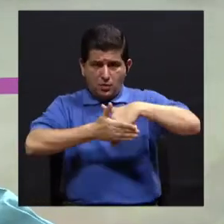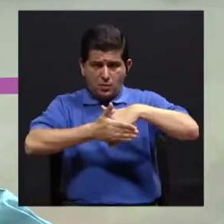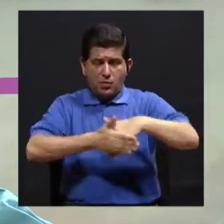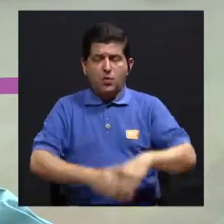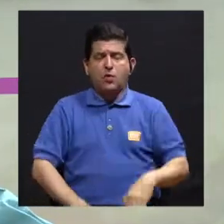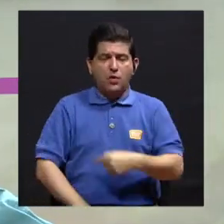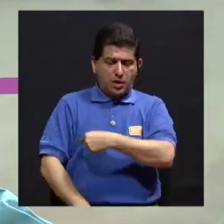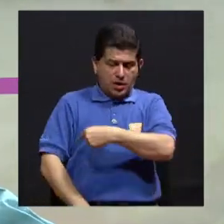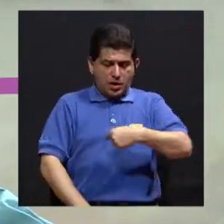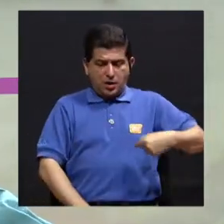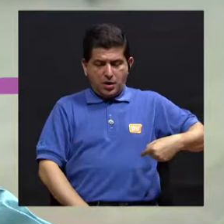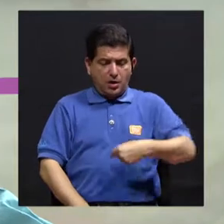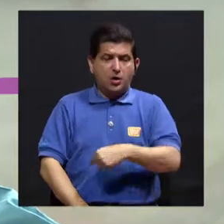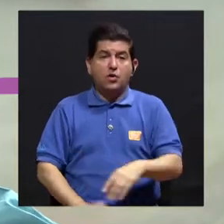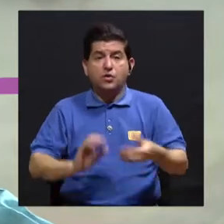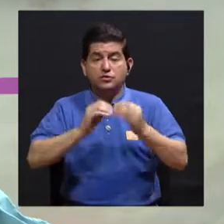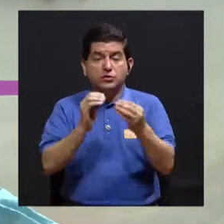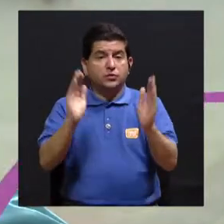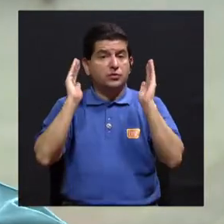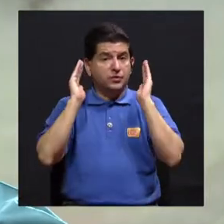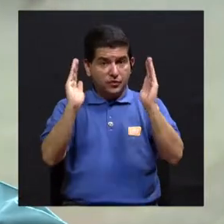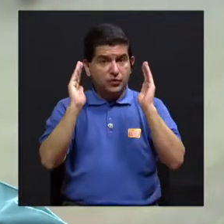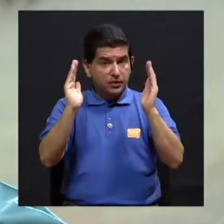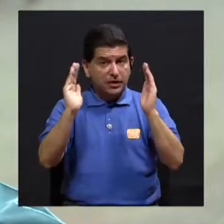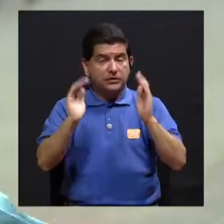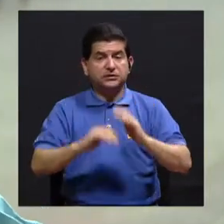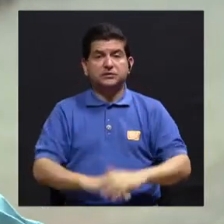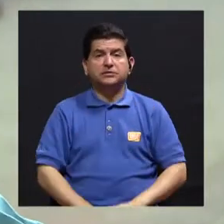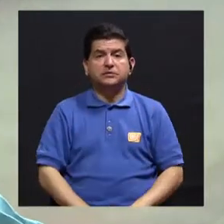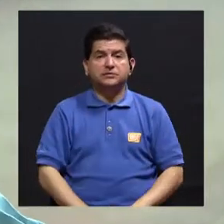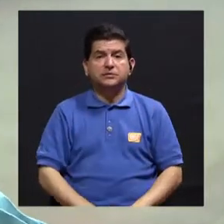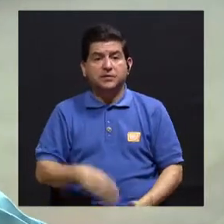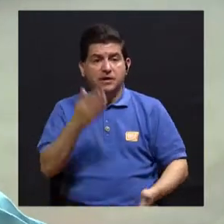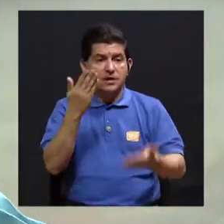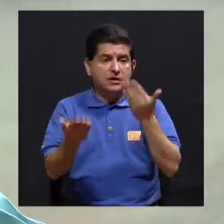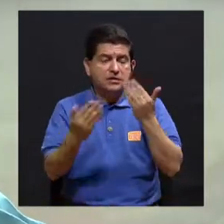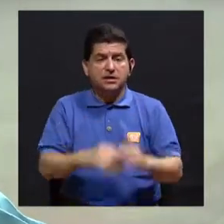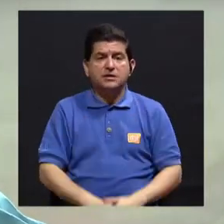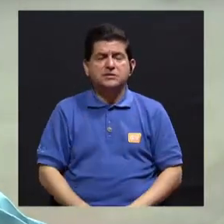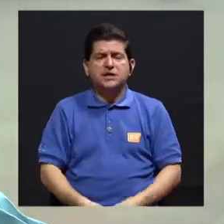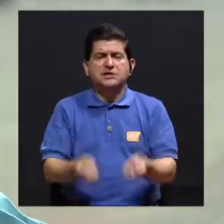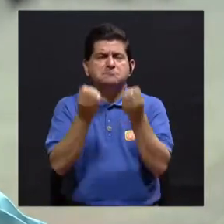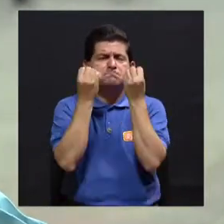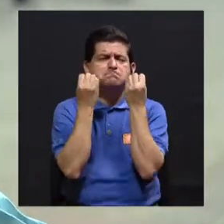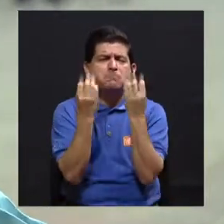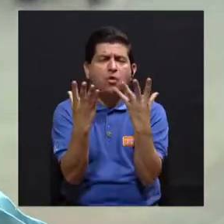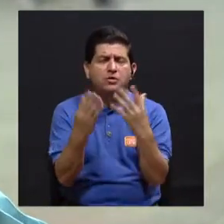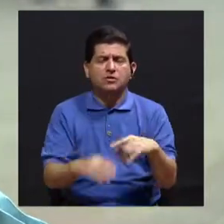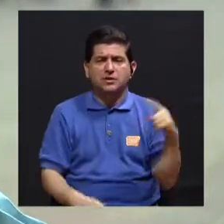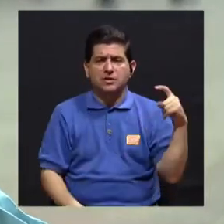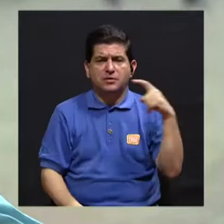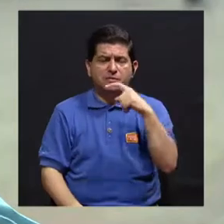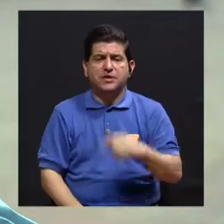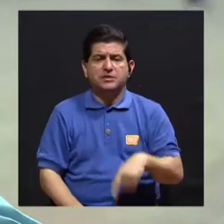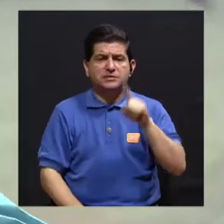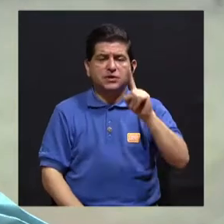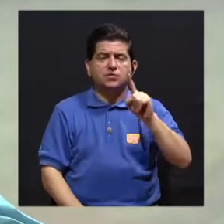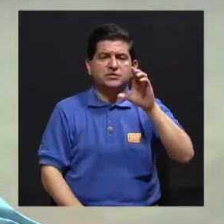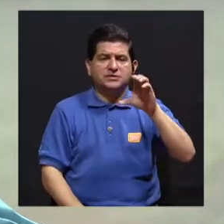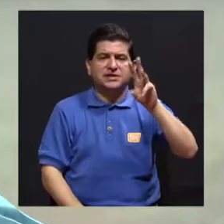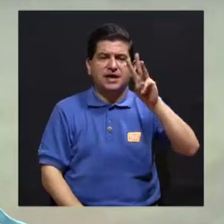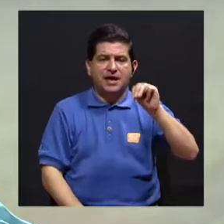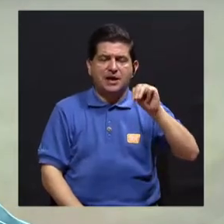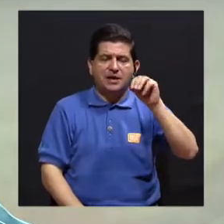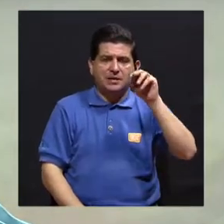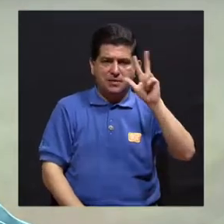a nivel intestinal si están en números exagerados, ¿verdad? En números de muchos parásitos por